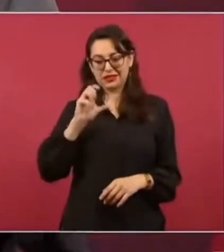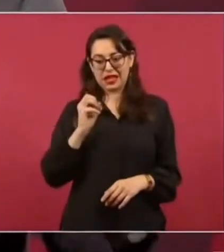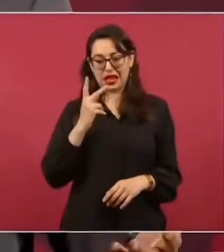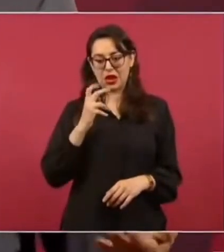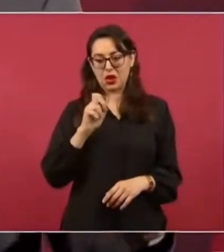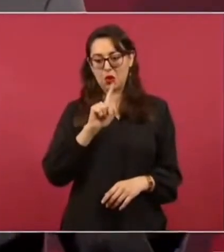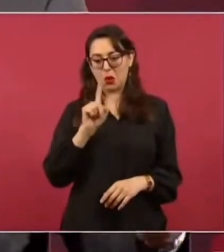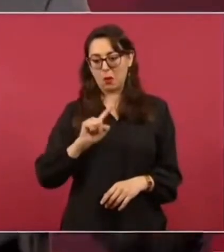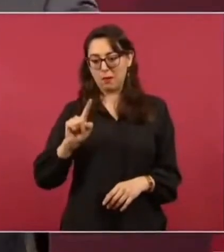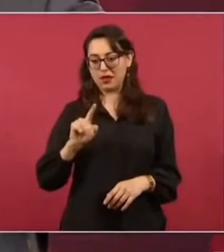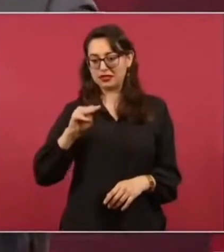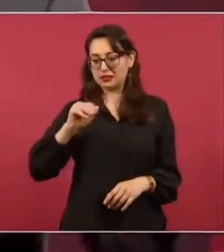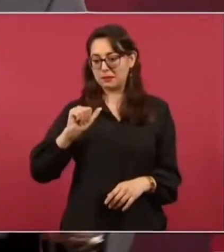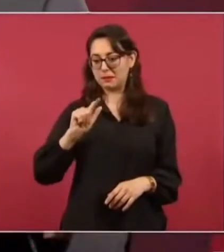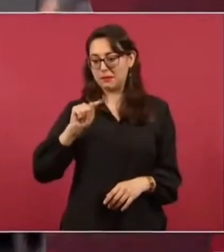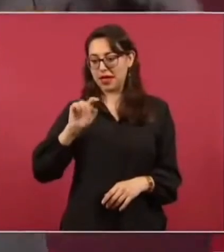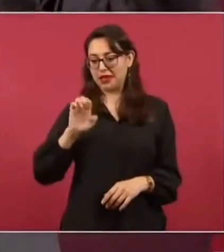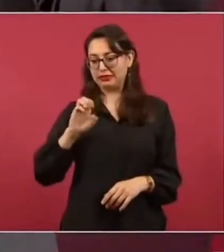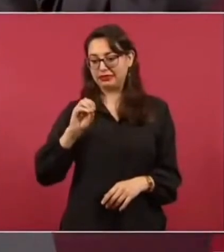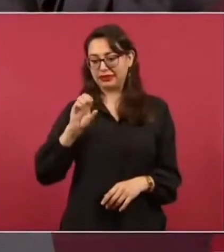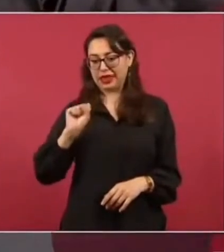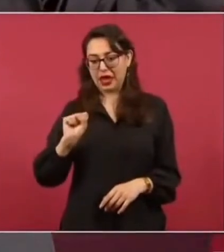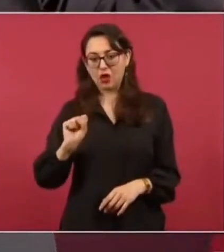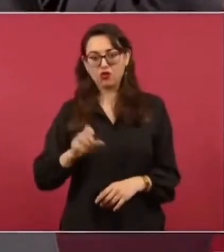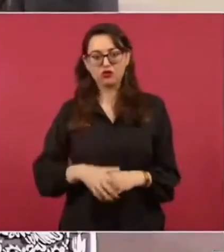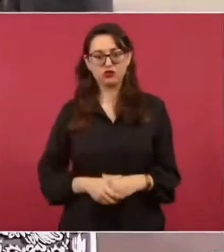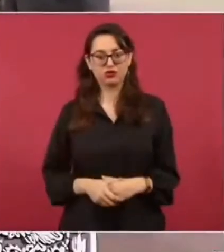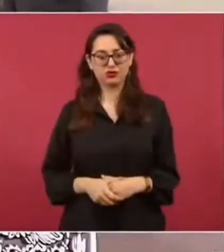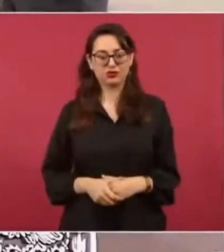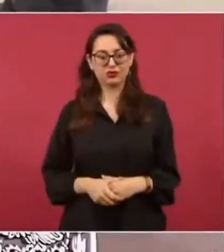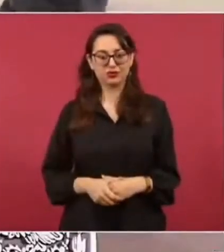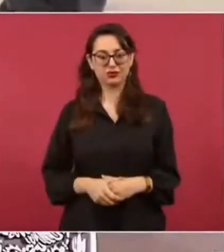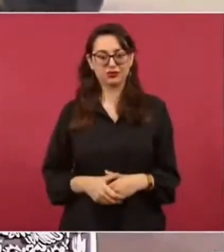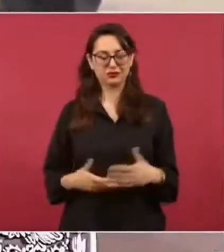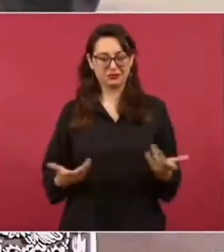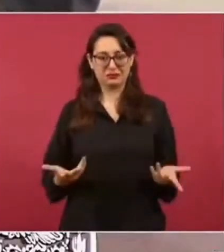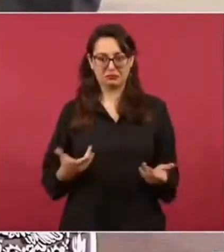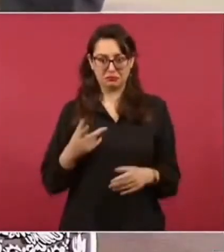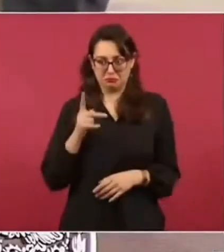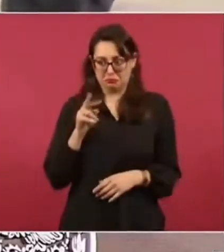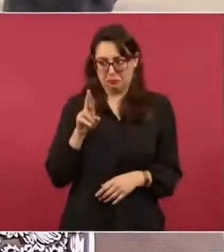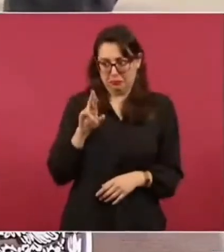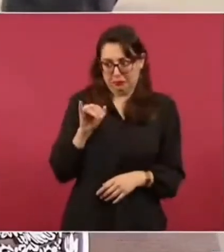Ya no hablemos del general Cárdenas. Eso